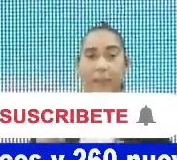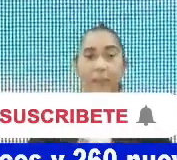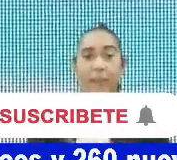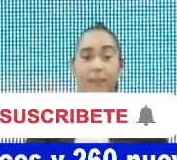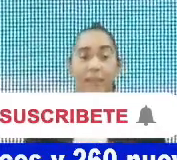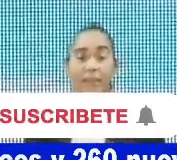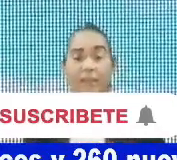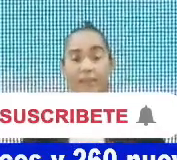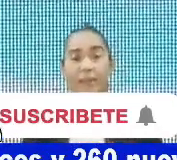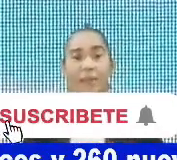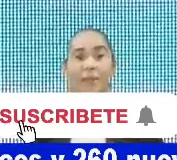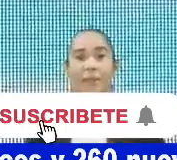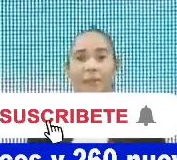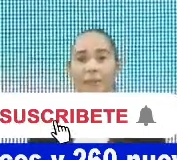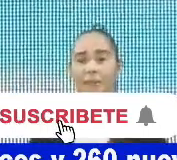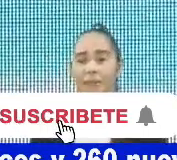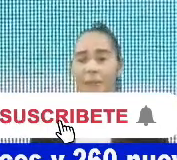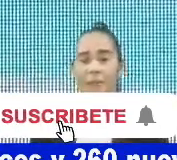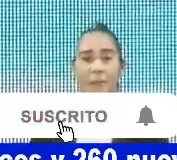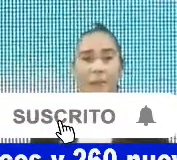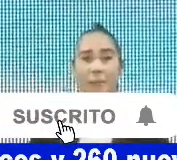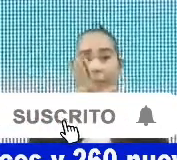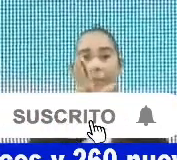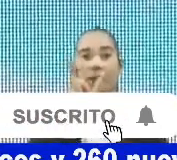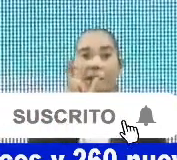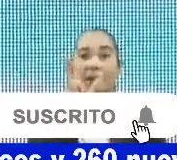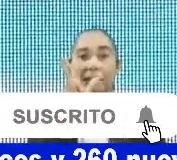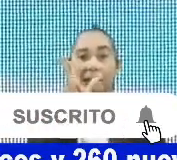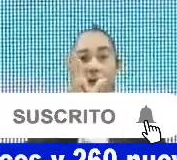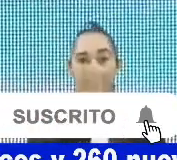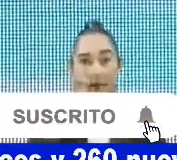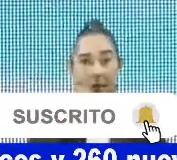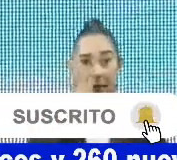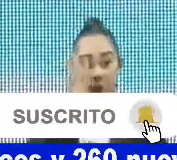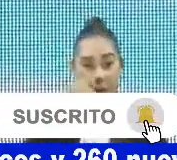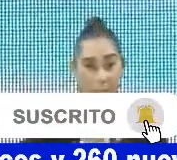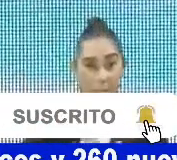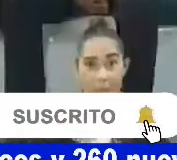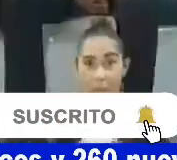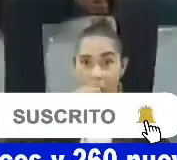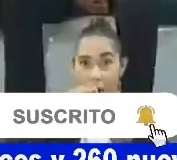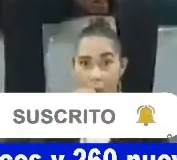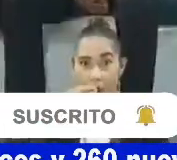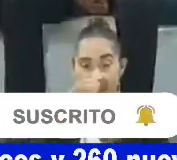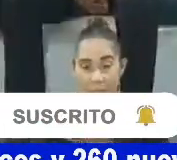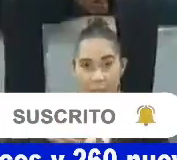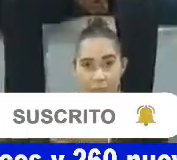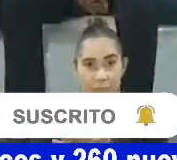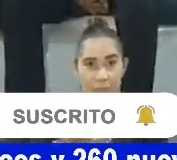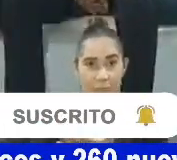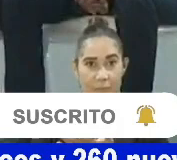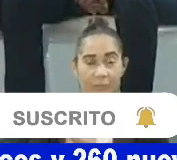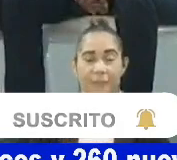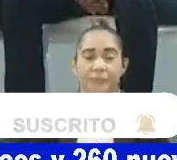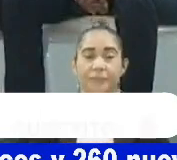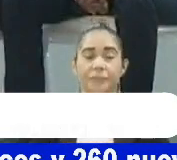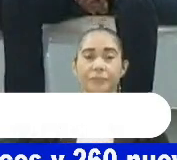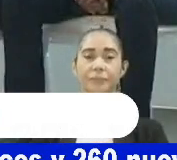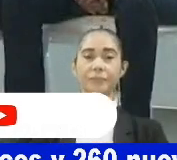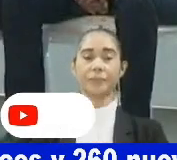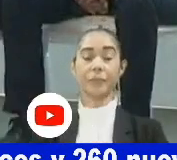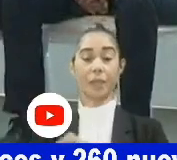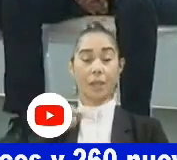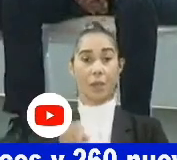distribuyendo de manera histórica más de 34 millones de raciones cocidas. En este